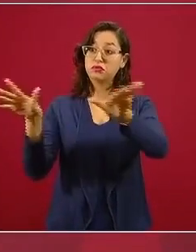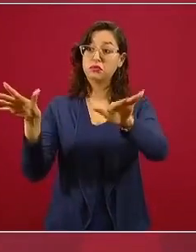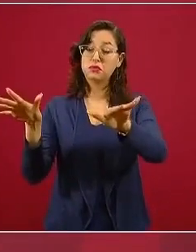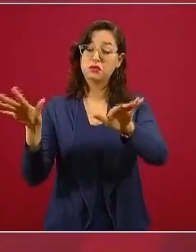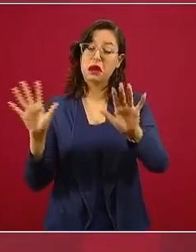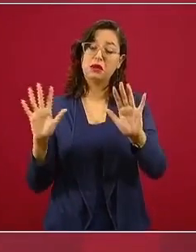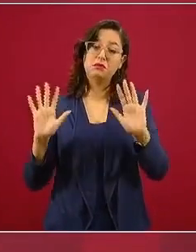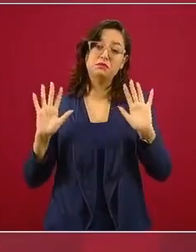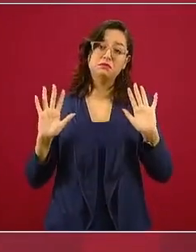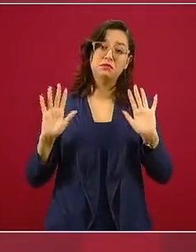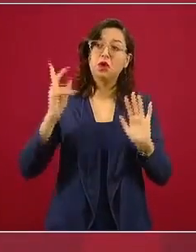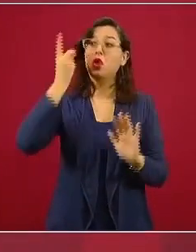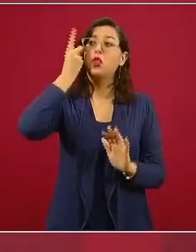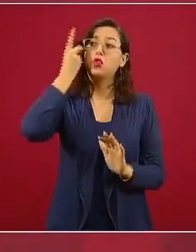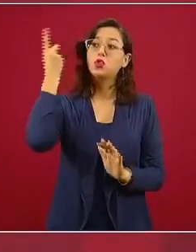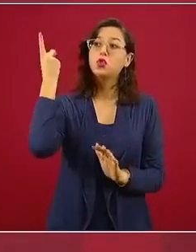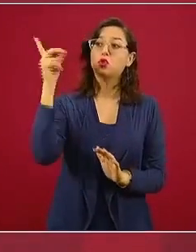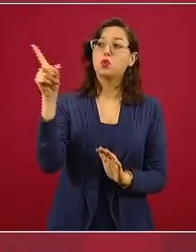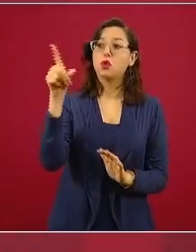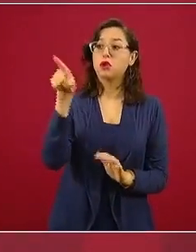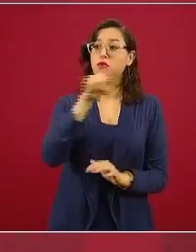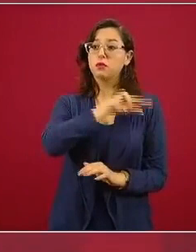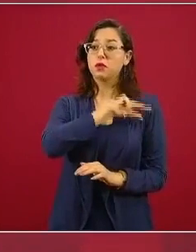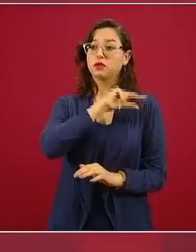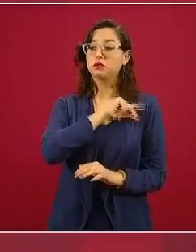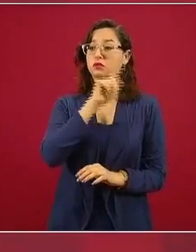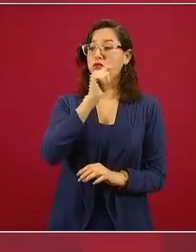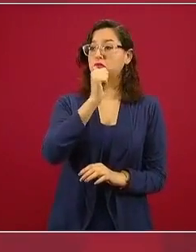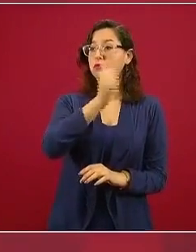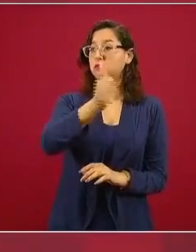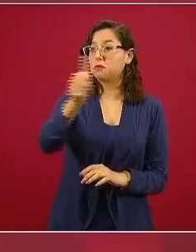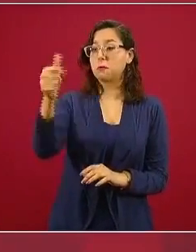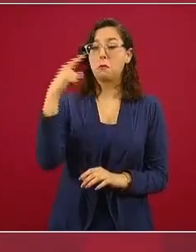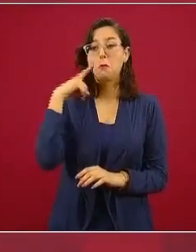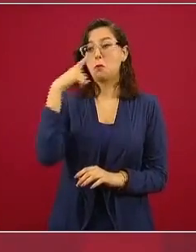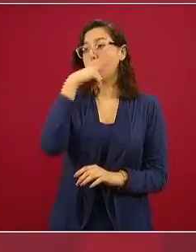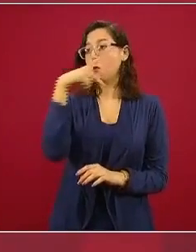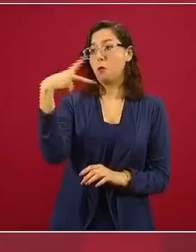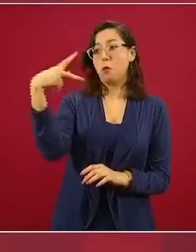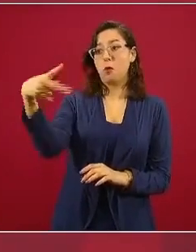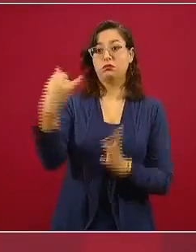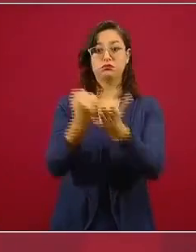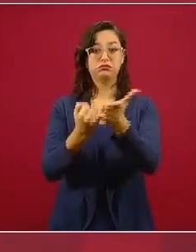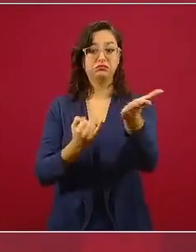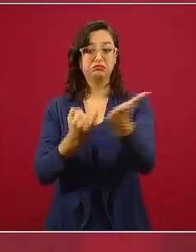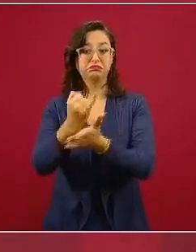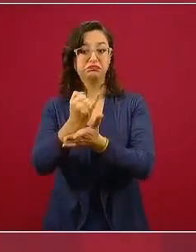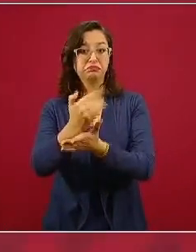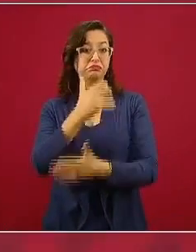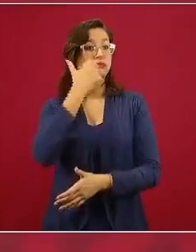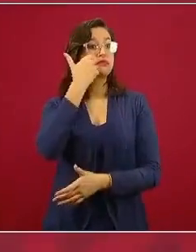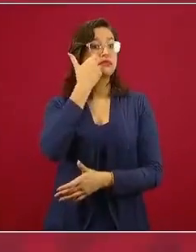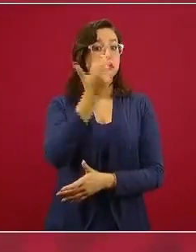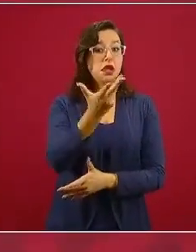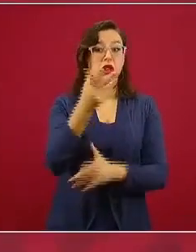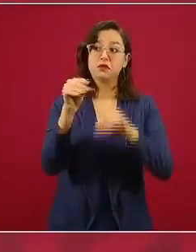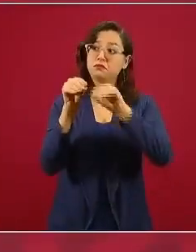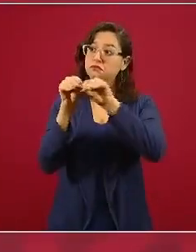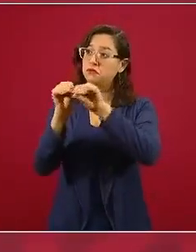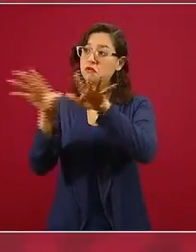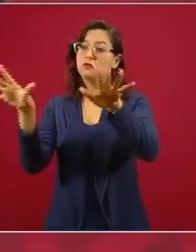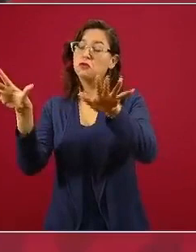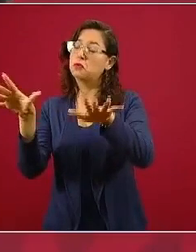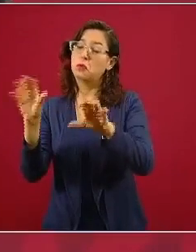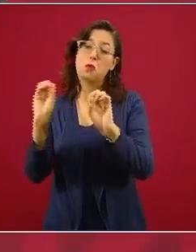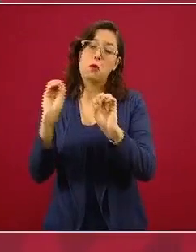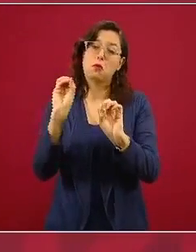de la decisión que tome cada medio. Si considera que es importante